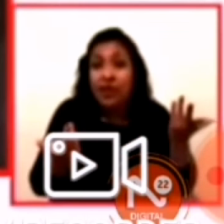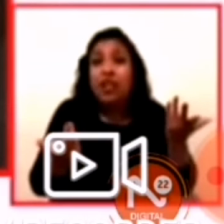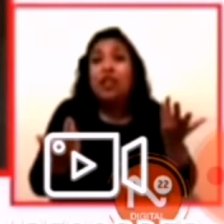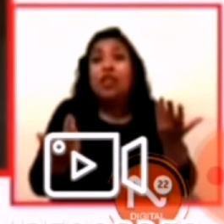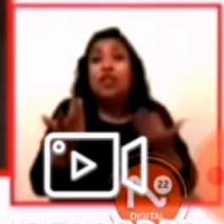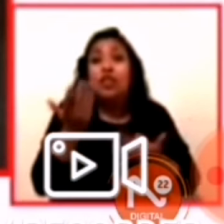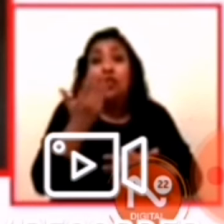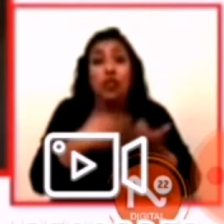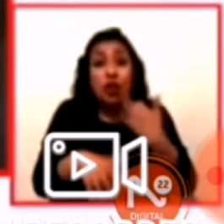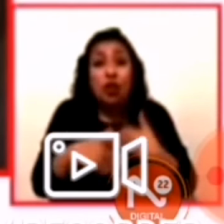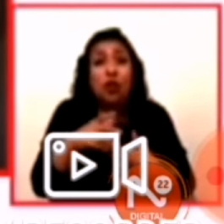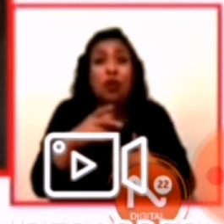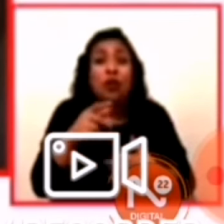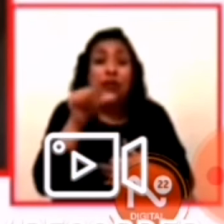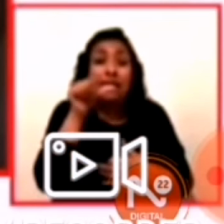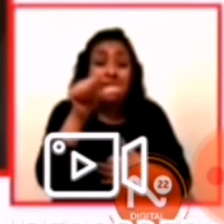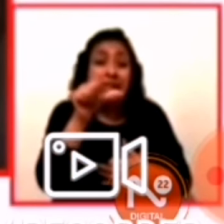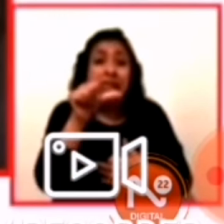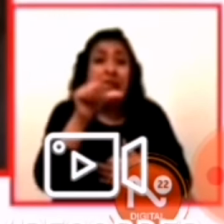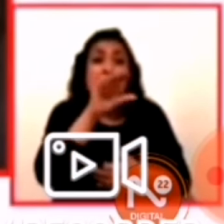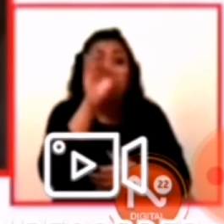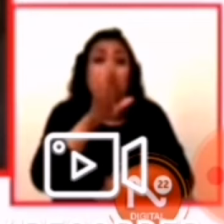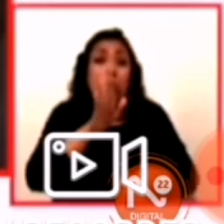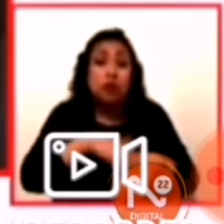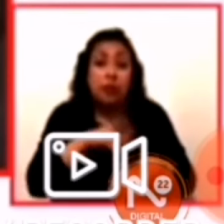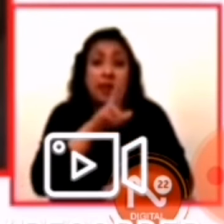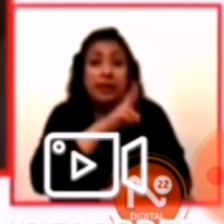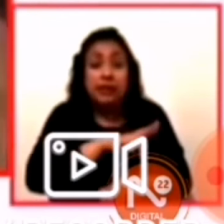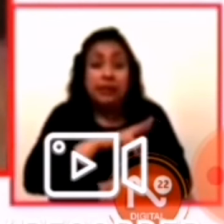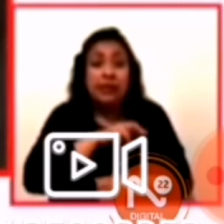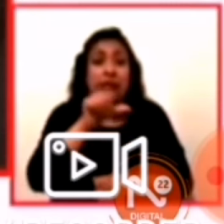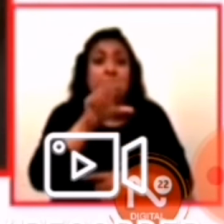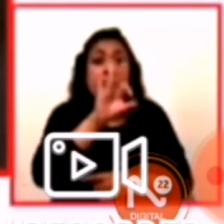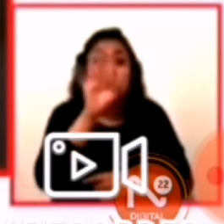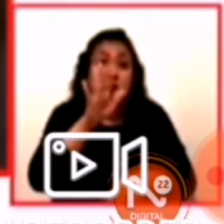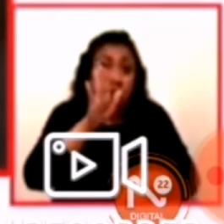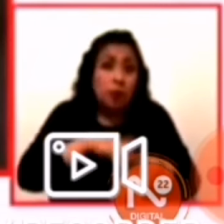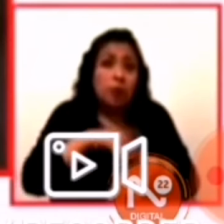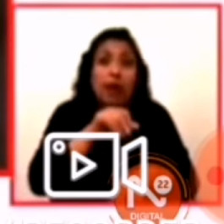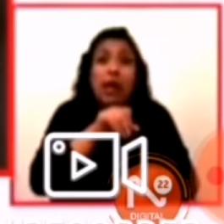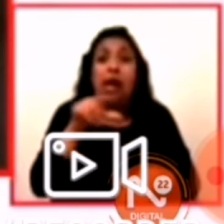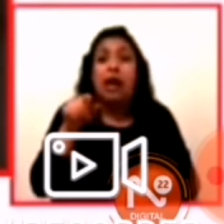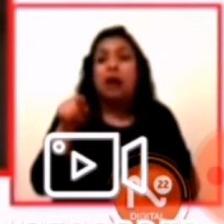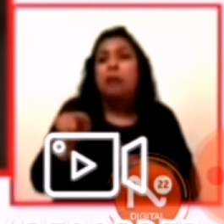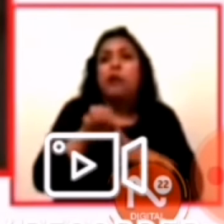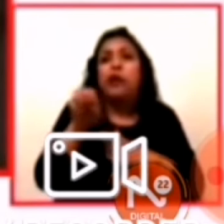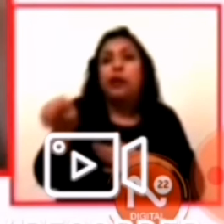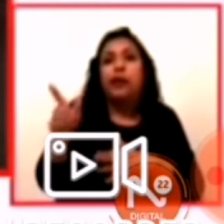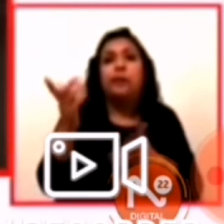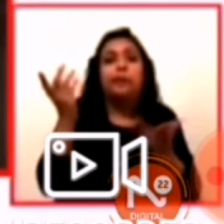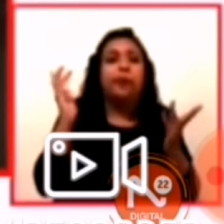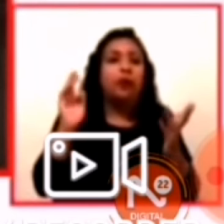todo nos cuesta 16% más. La renta nos cuesta 16% más de lo que le cuesta al que pone